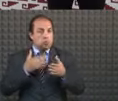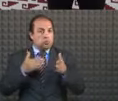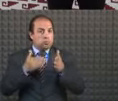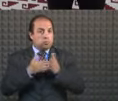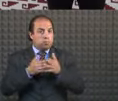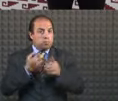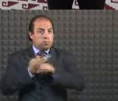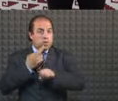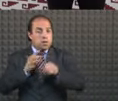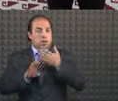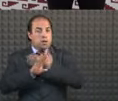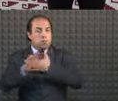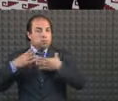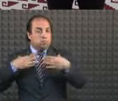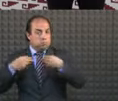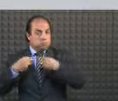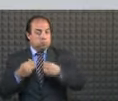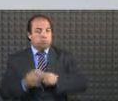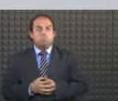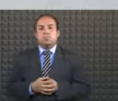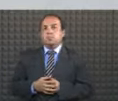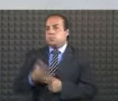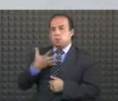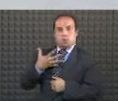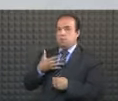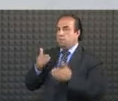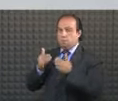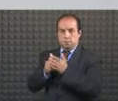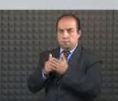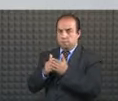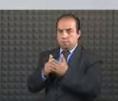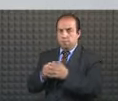restricción mayor para evitar más contagios? No va a haber restricciones.